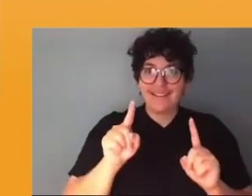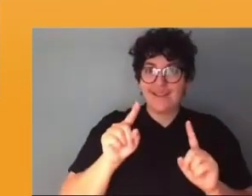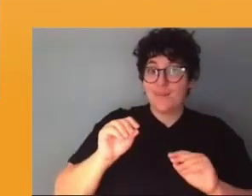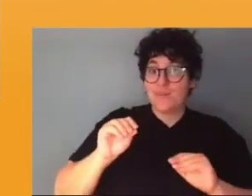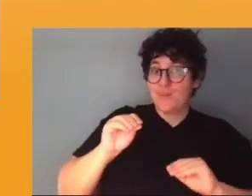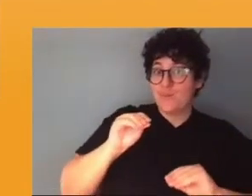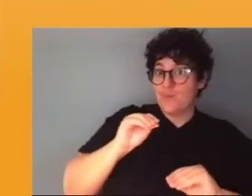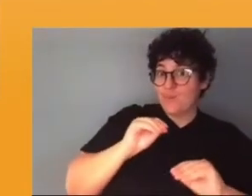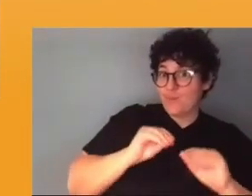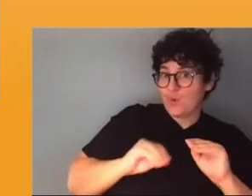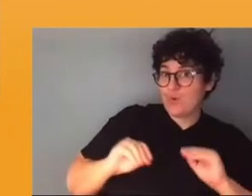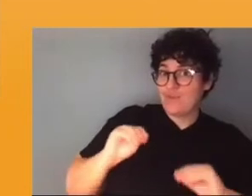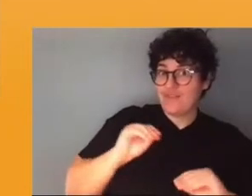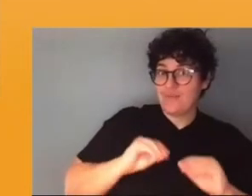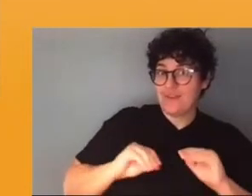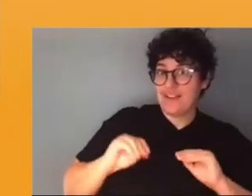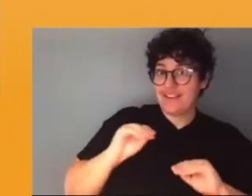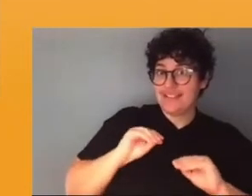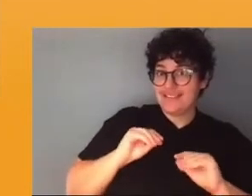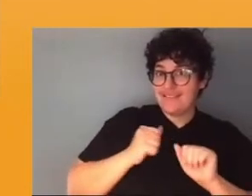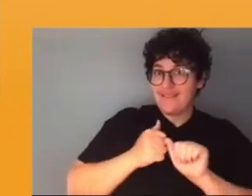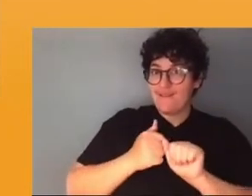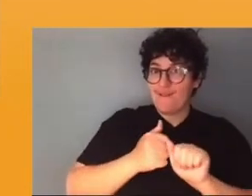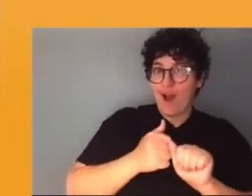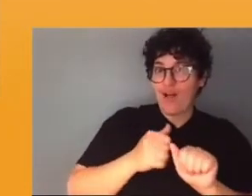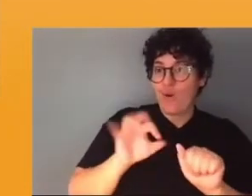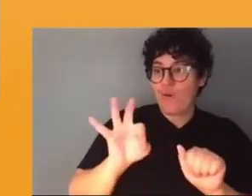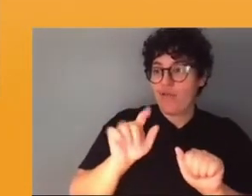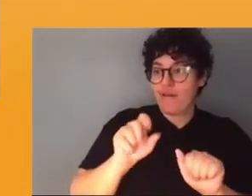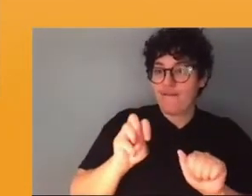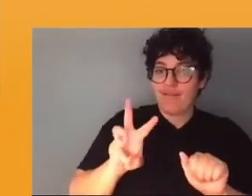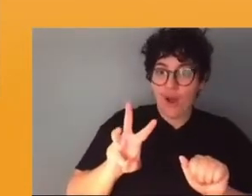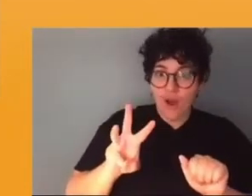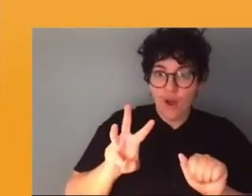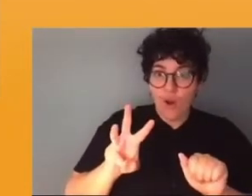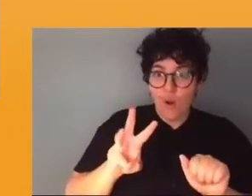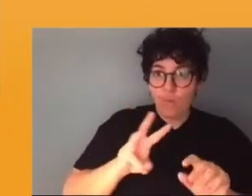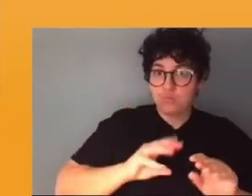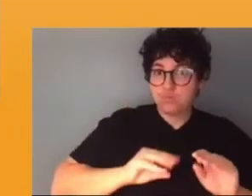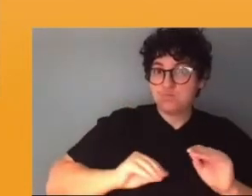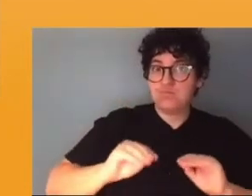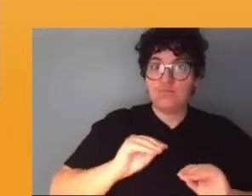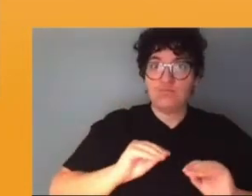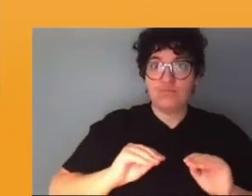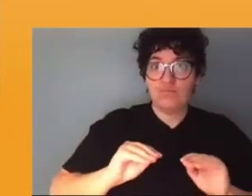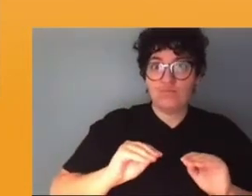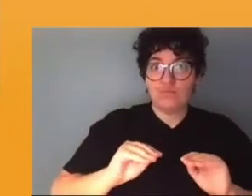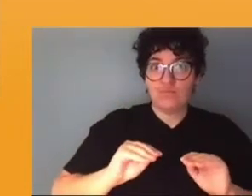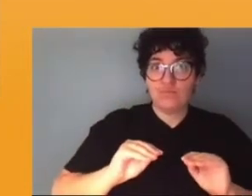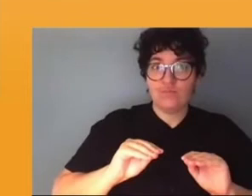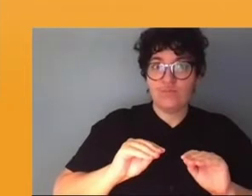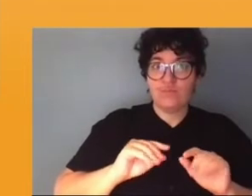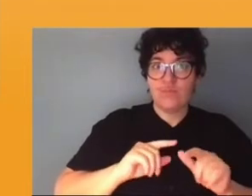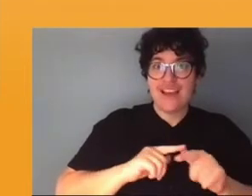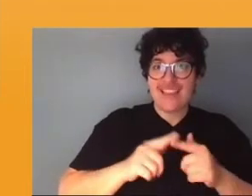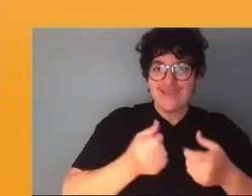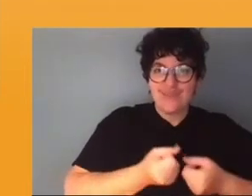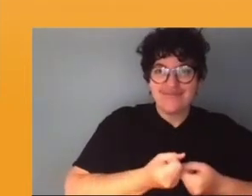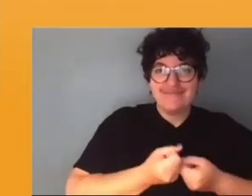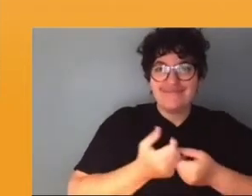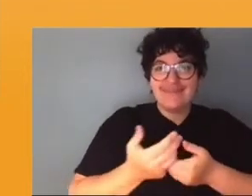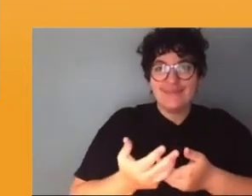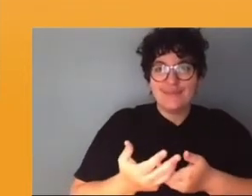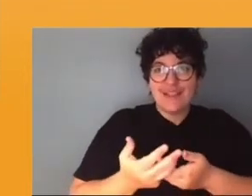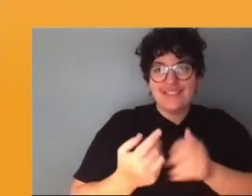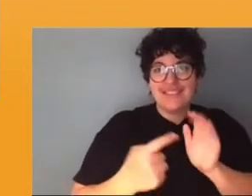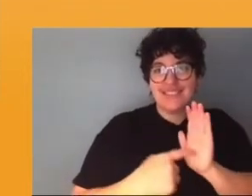Pero usamos nuestros movimientos para seguir el fluir del movimiento del baile y para